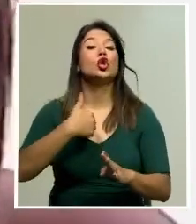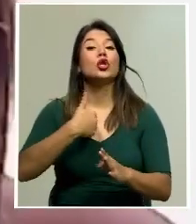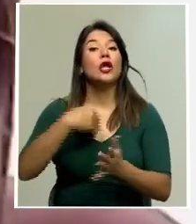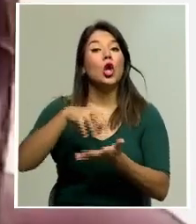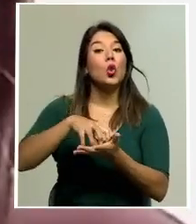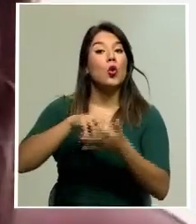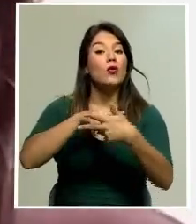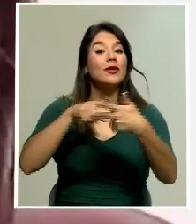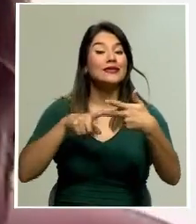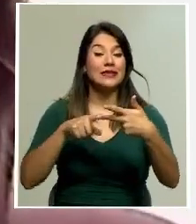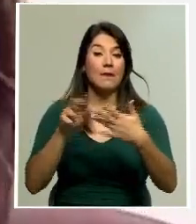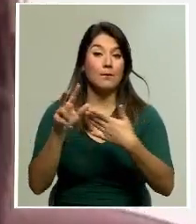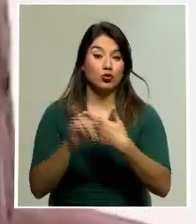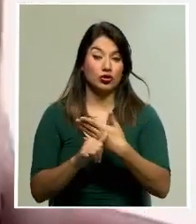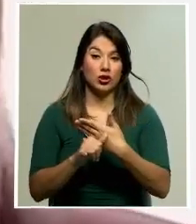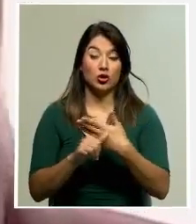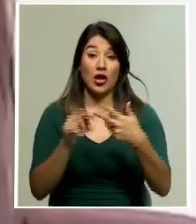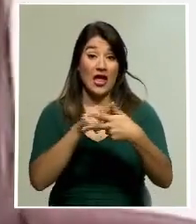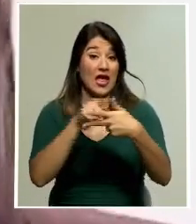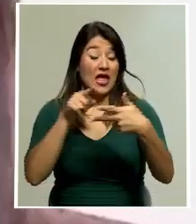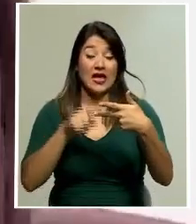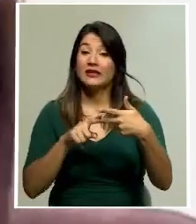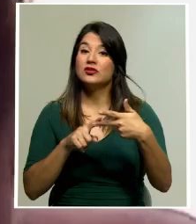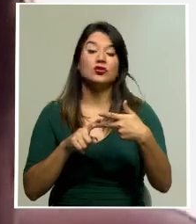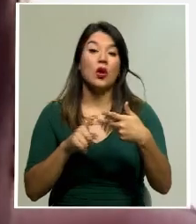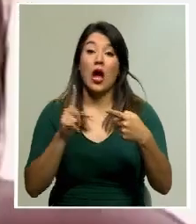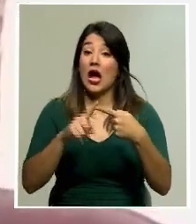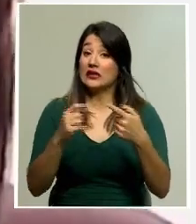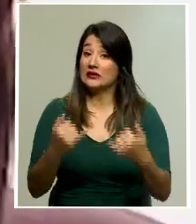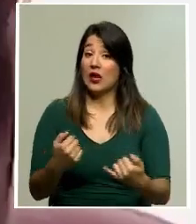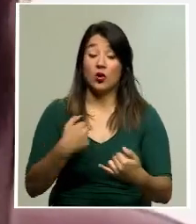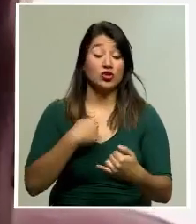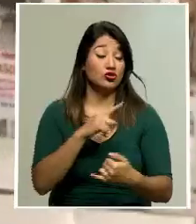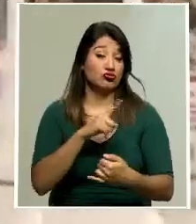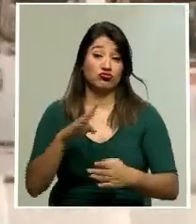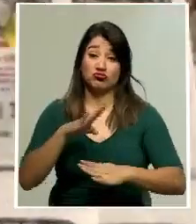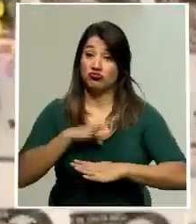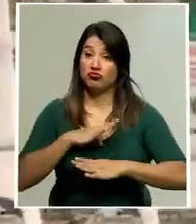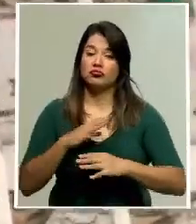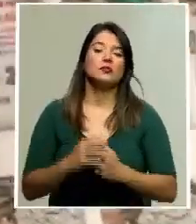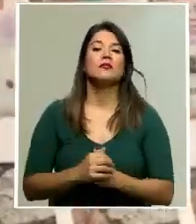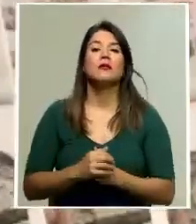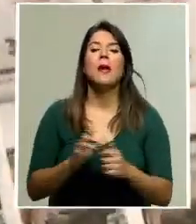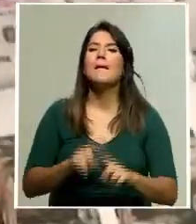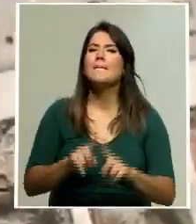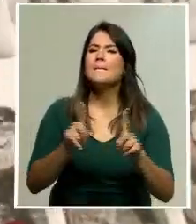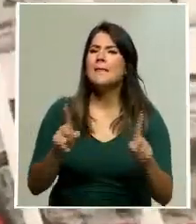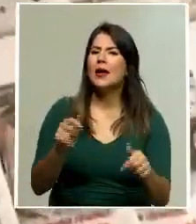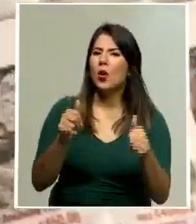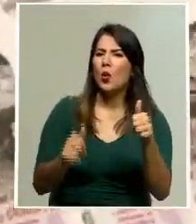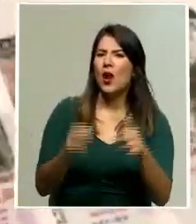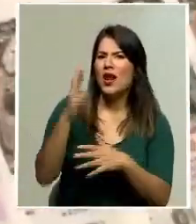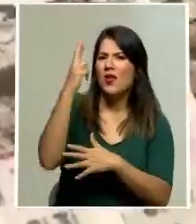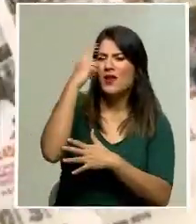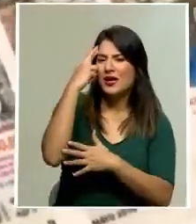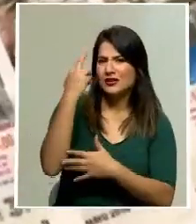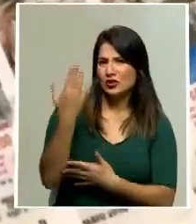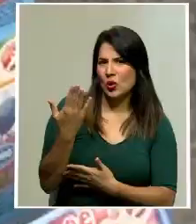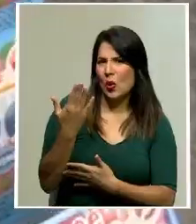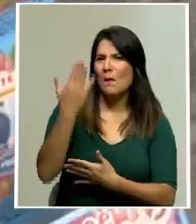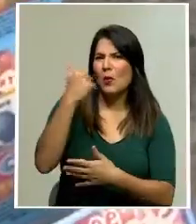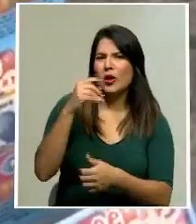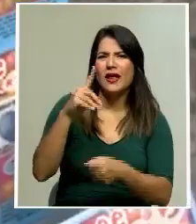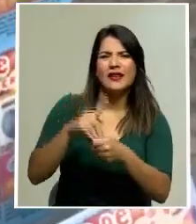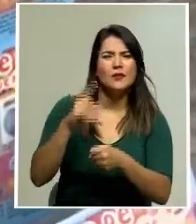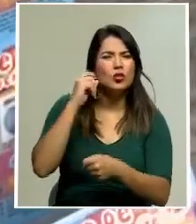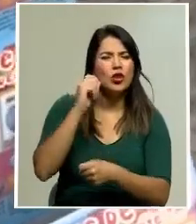viendo. Ciertamente ninguno de los tres a hoy me tiene satisfecha. Pero, ¿cuáles son las razones de la liberacionista para